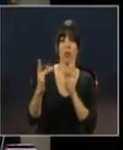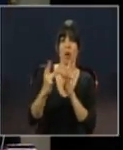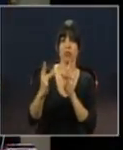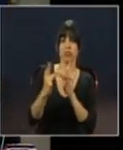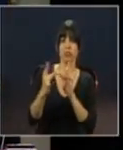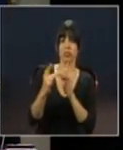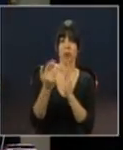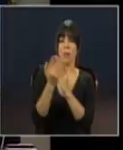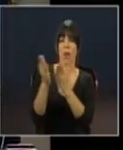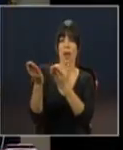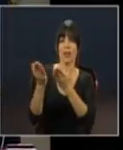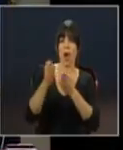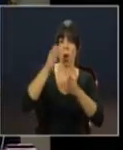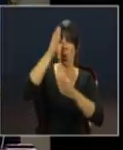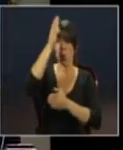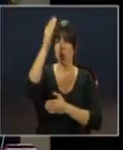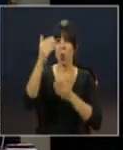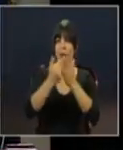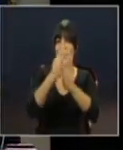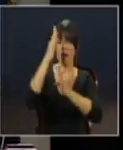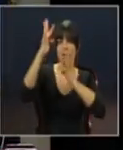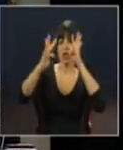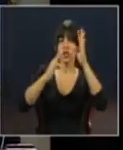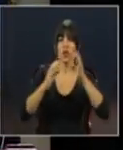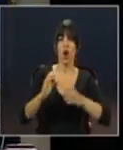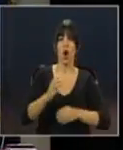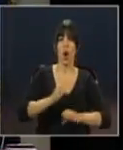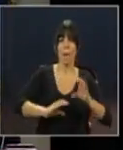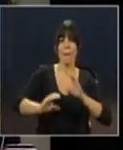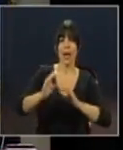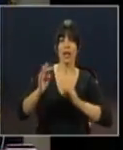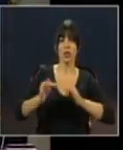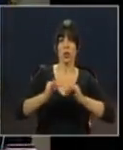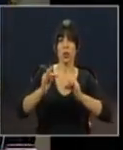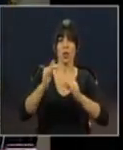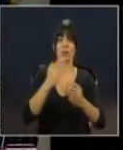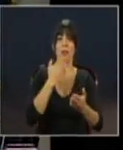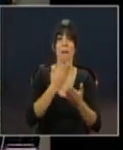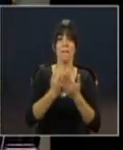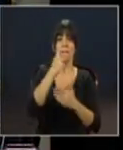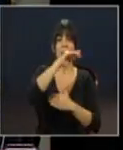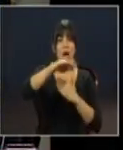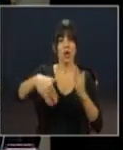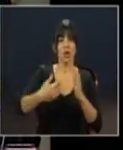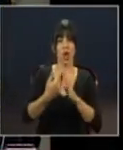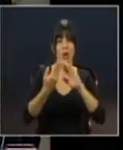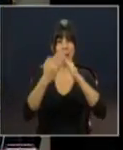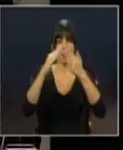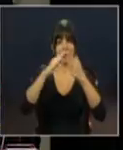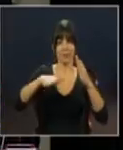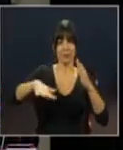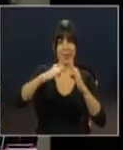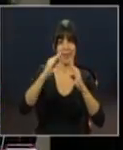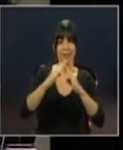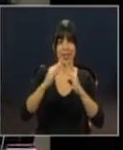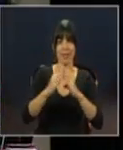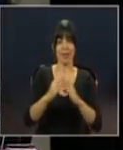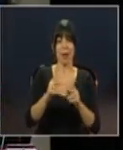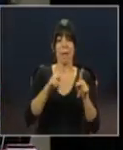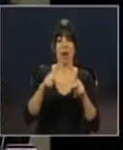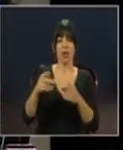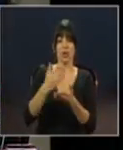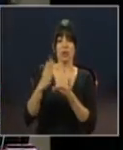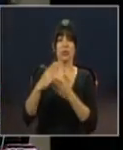puerta que traiga cultura, innovación, comercio, turismo y bienestar a sus habitantes, que dignifique a poblaciones históricamente